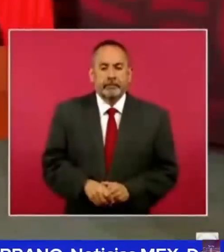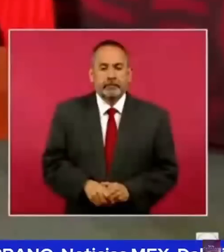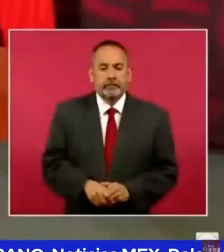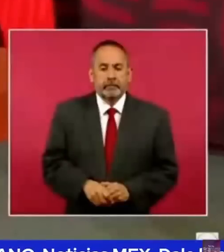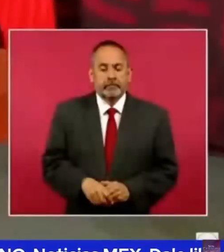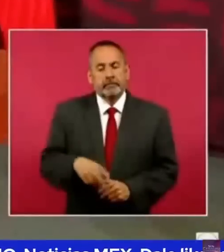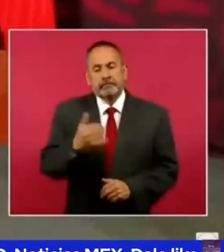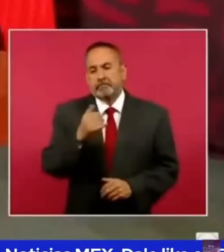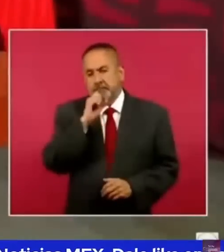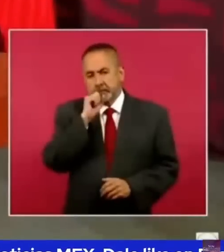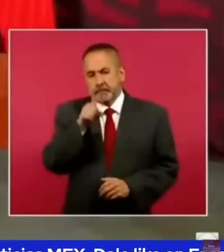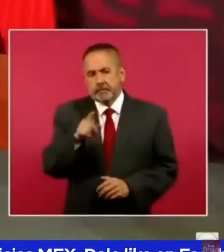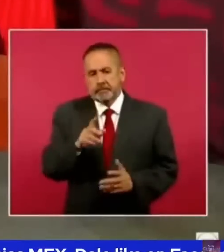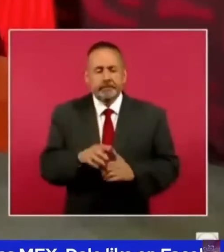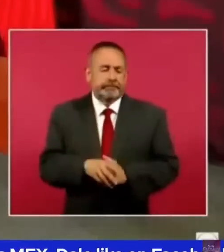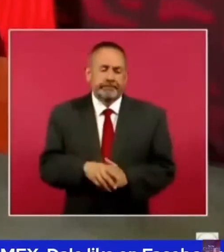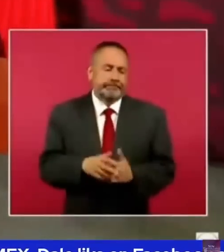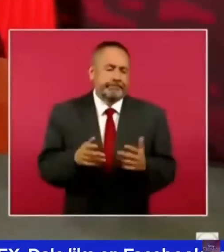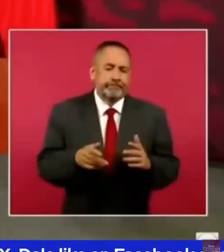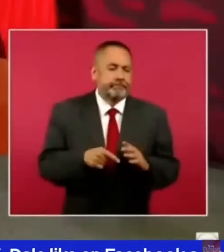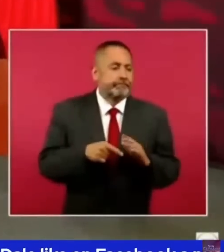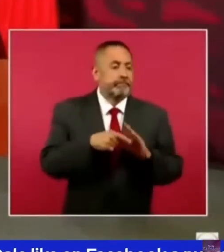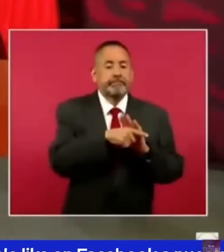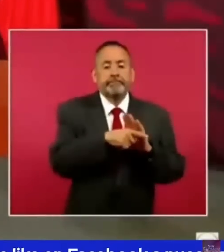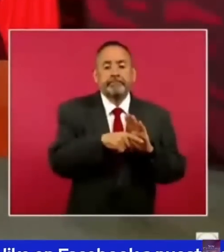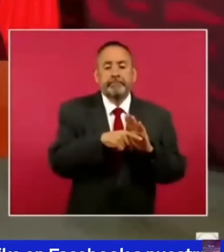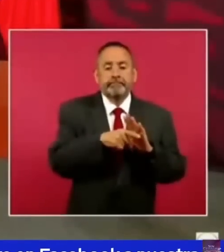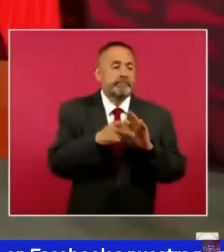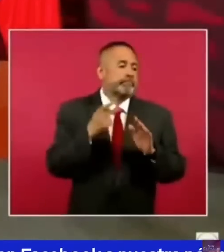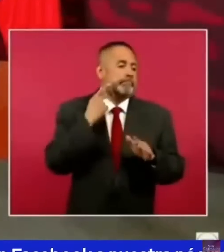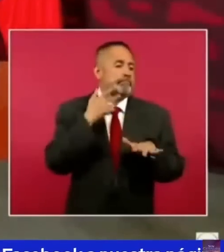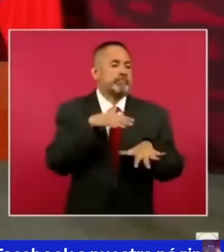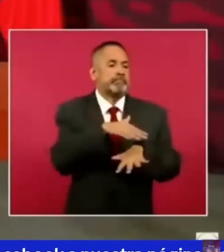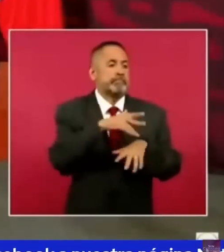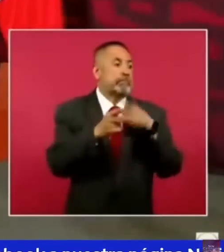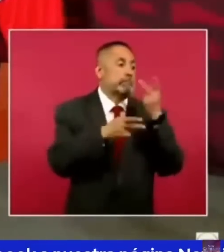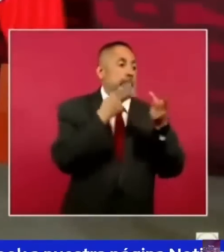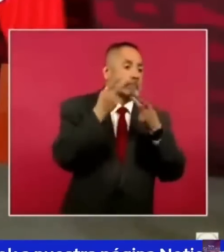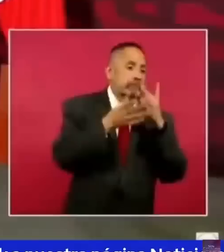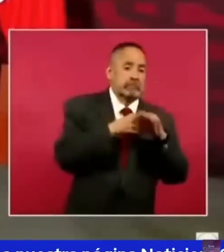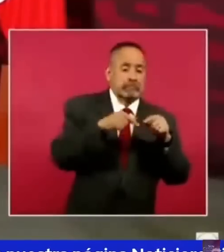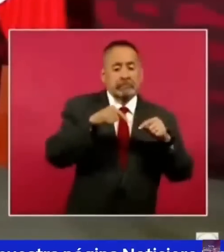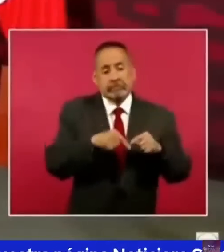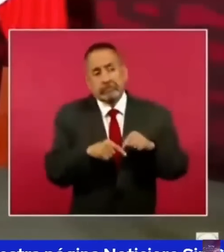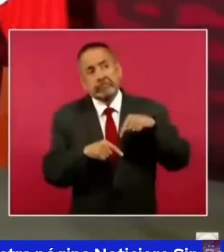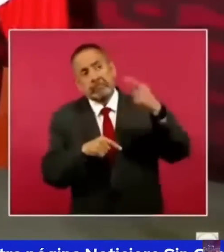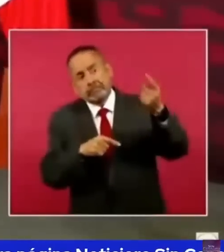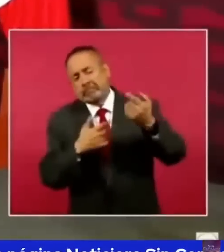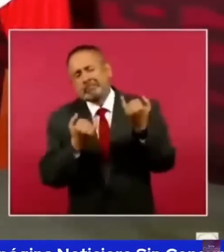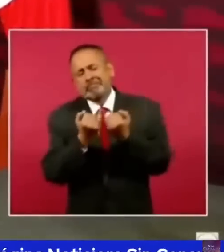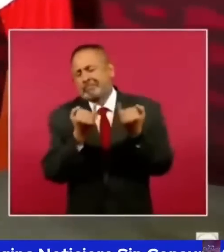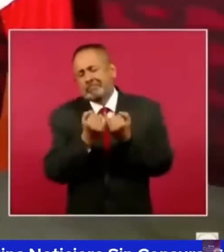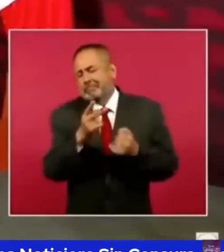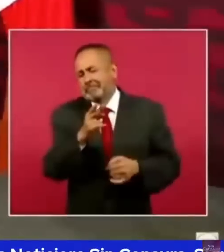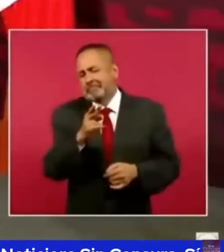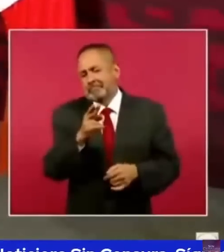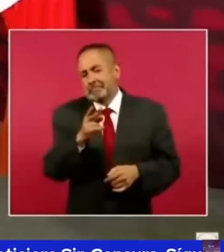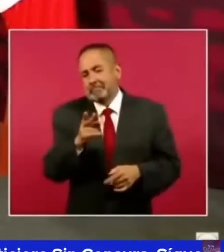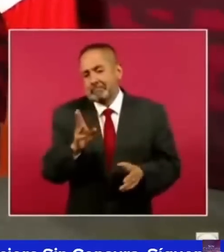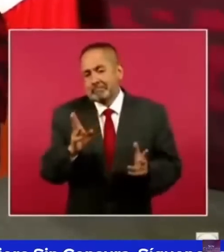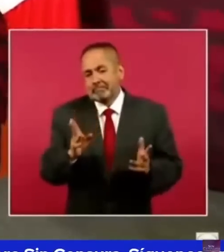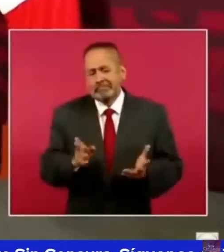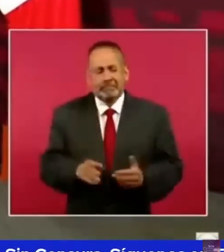Y pues no deja de haber politiquería aquí y allá, ¿no?